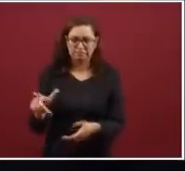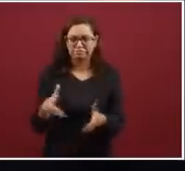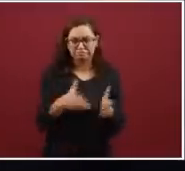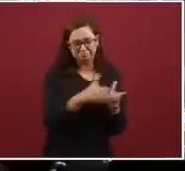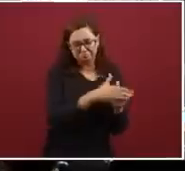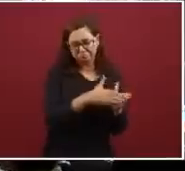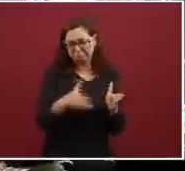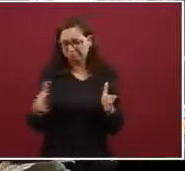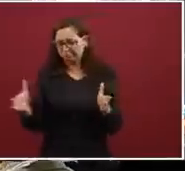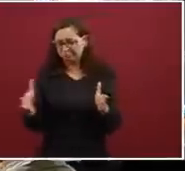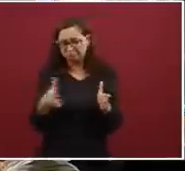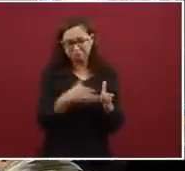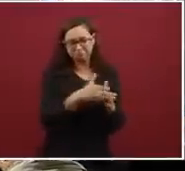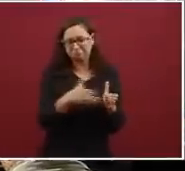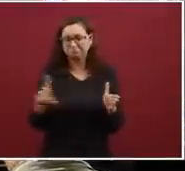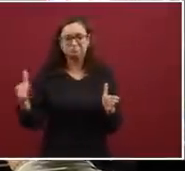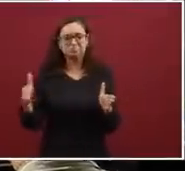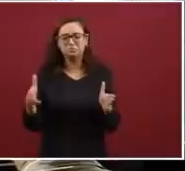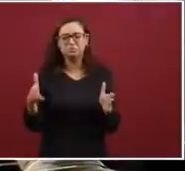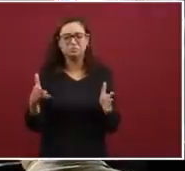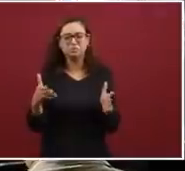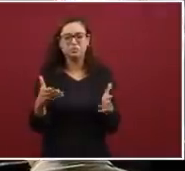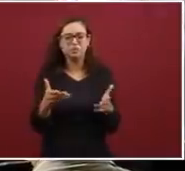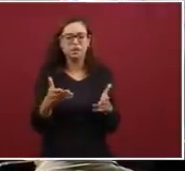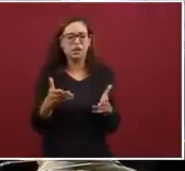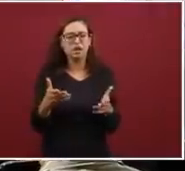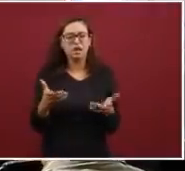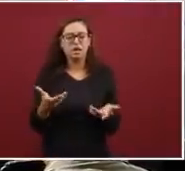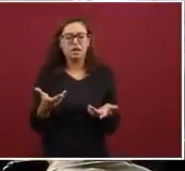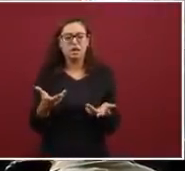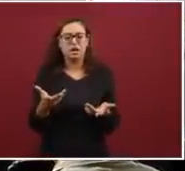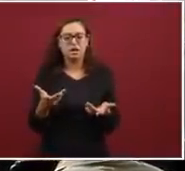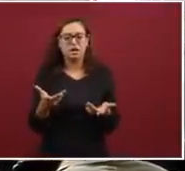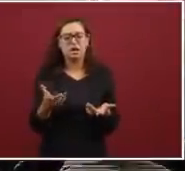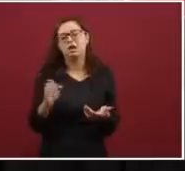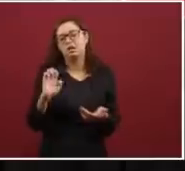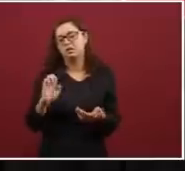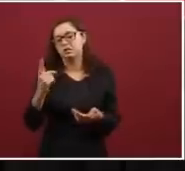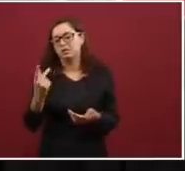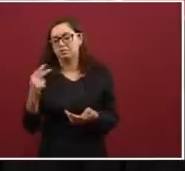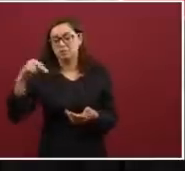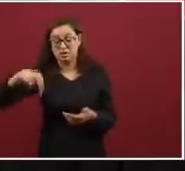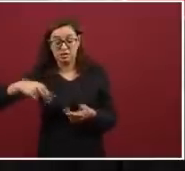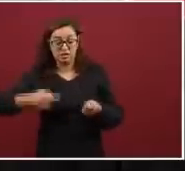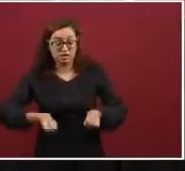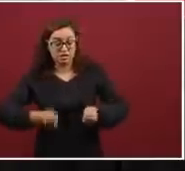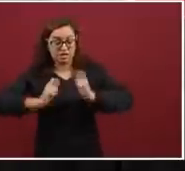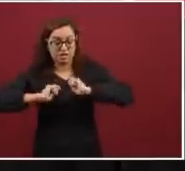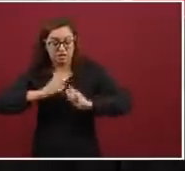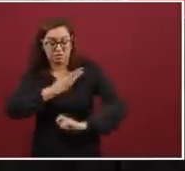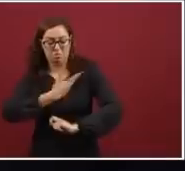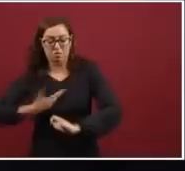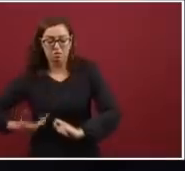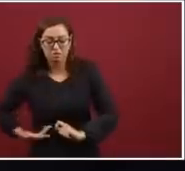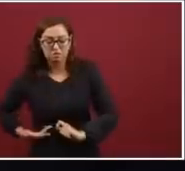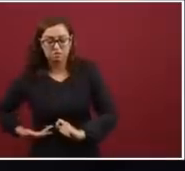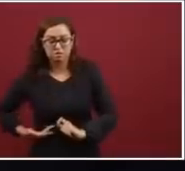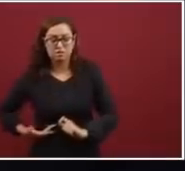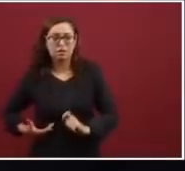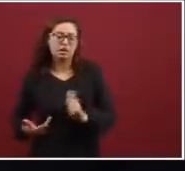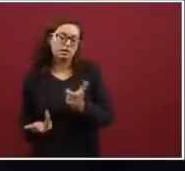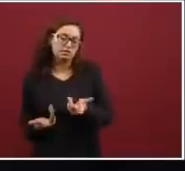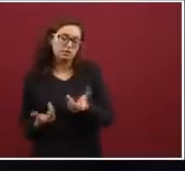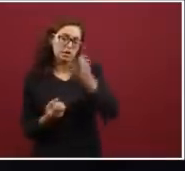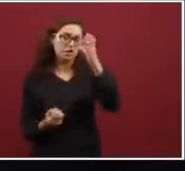unos días después de tomar posesión Enrique Peña Nieto, presentaron al supuesto